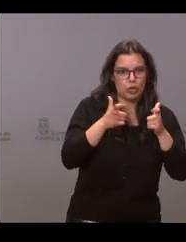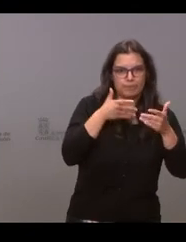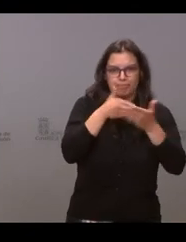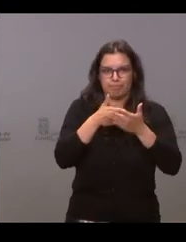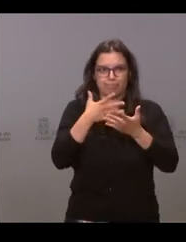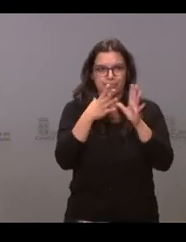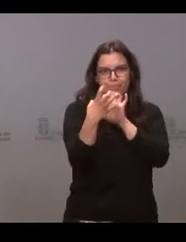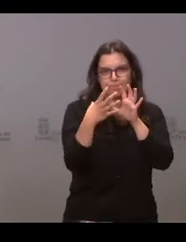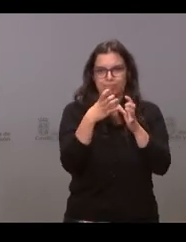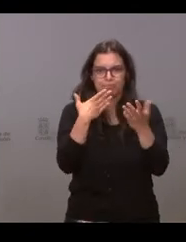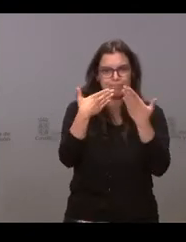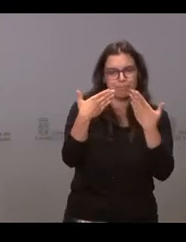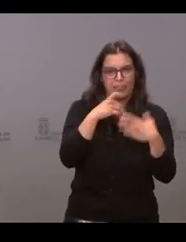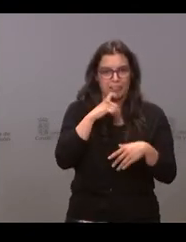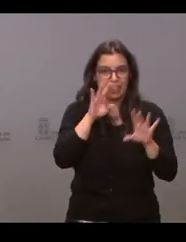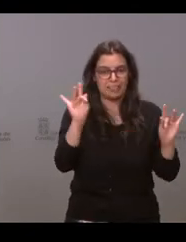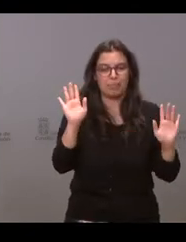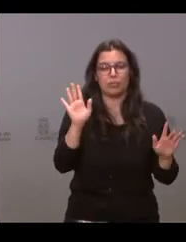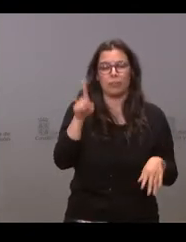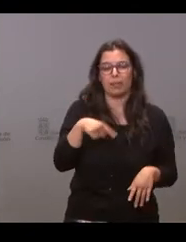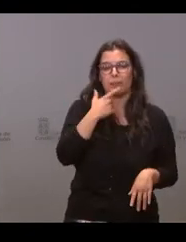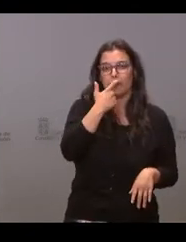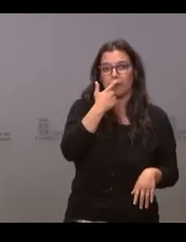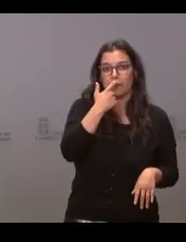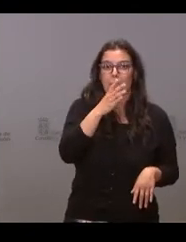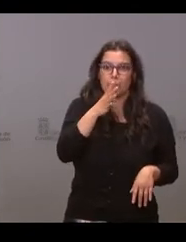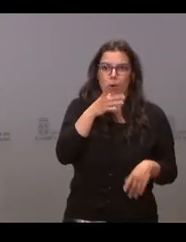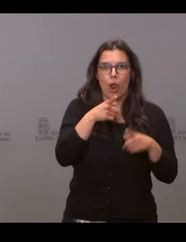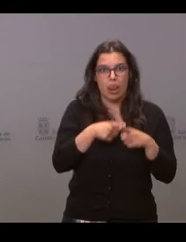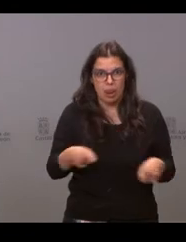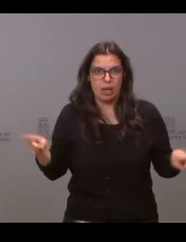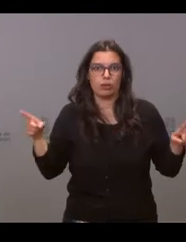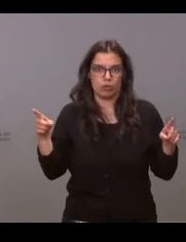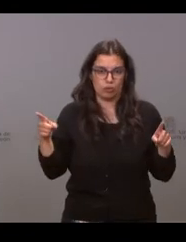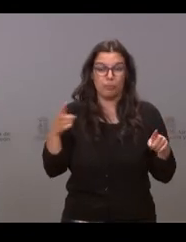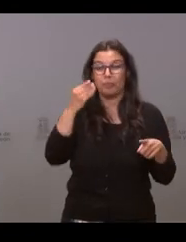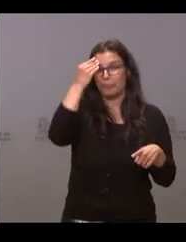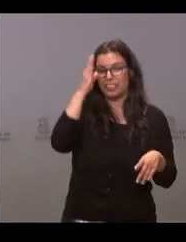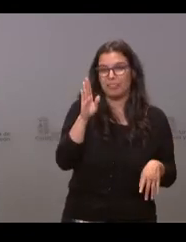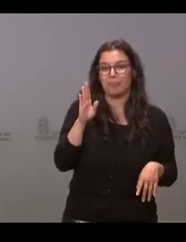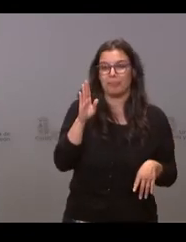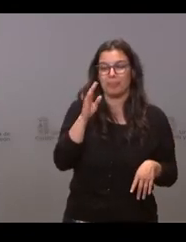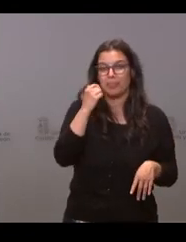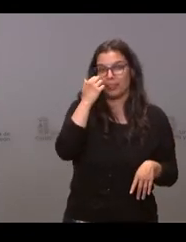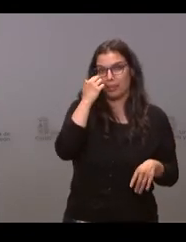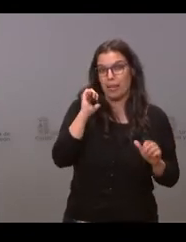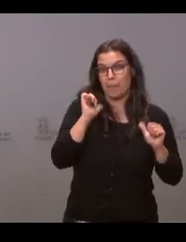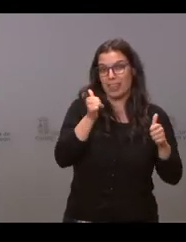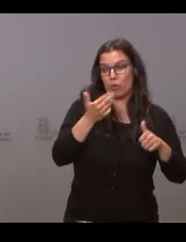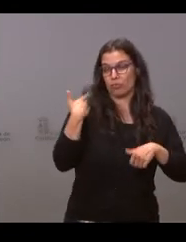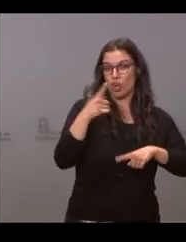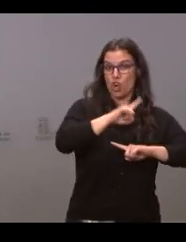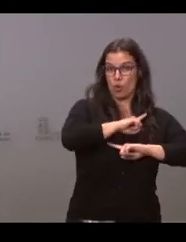entenderse sino también porque ha sido muy largas y tiene en cuenta que empezamos en noviembre